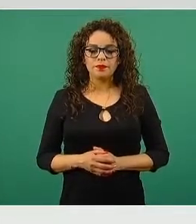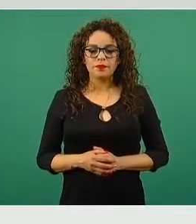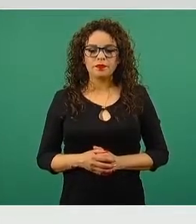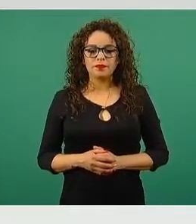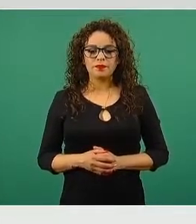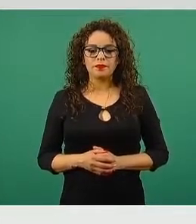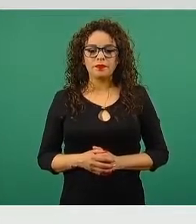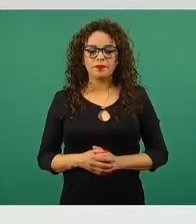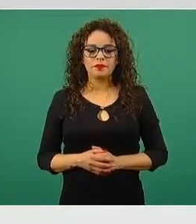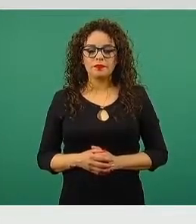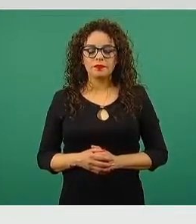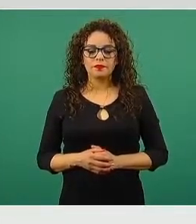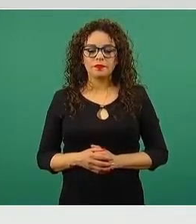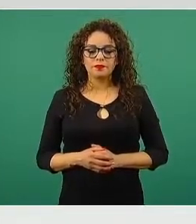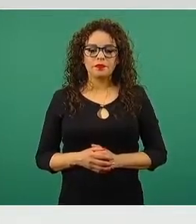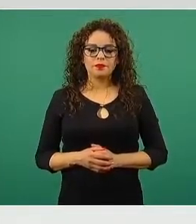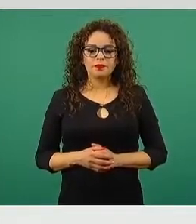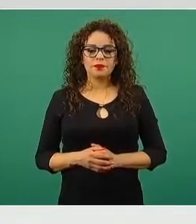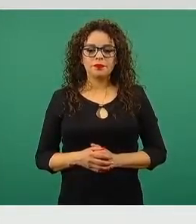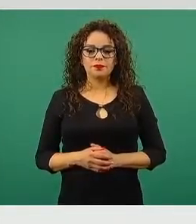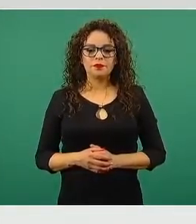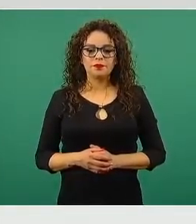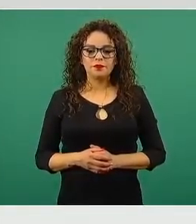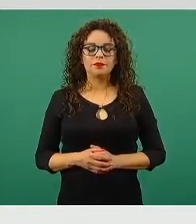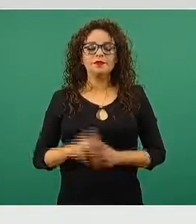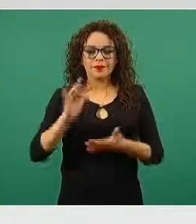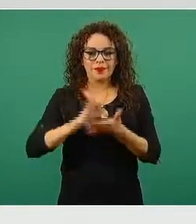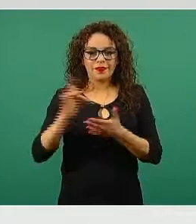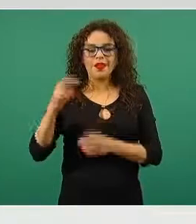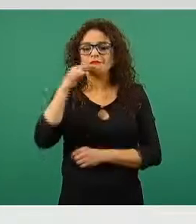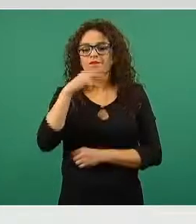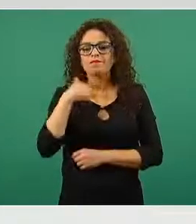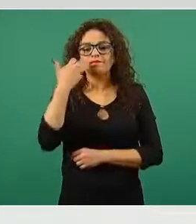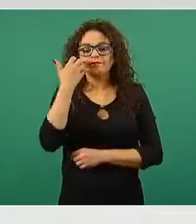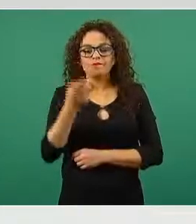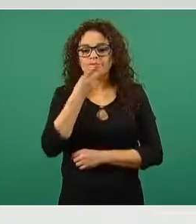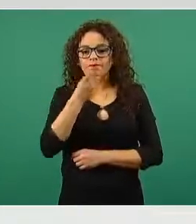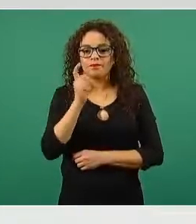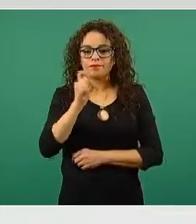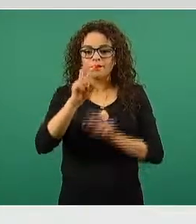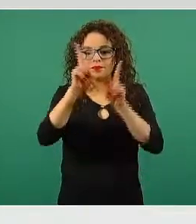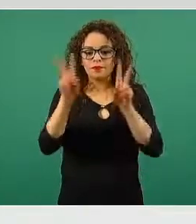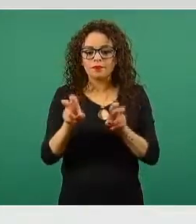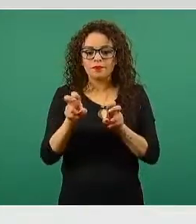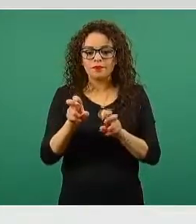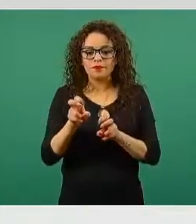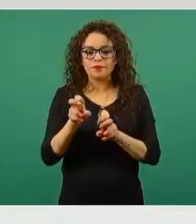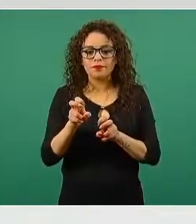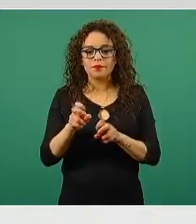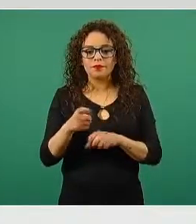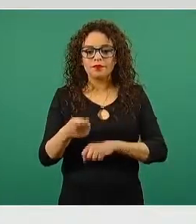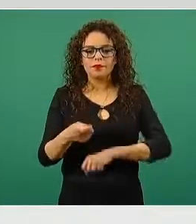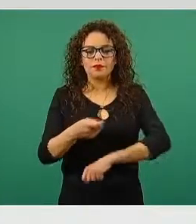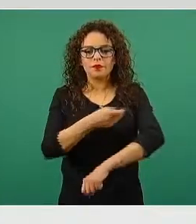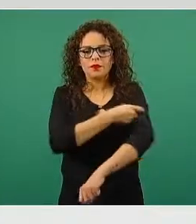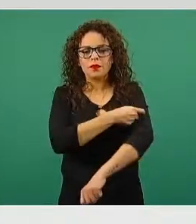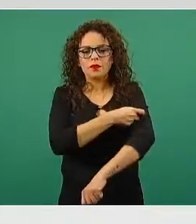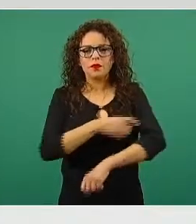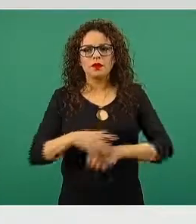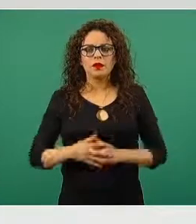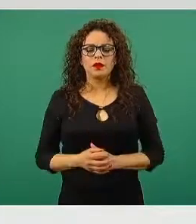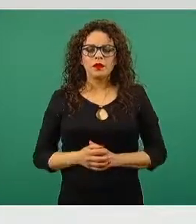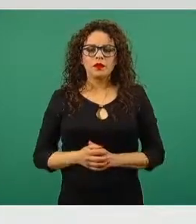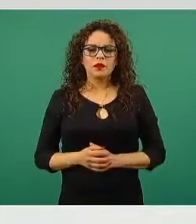Adelante, Héctor. Gracias, doctor. Rápidamente. Se habla mucho del tema de la vacunación, no se ha hablado del tema de